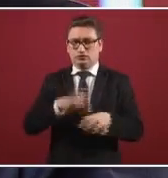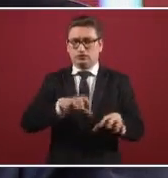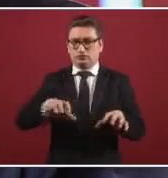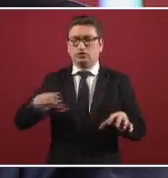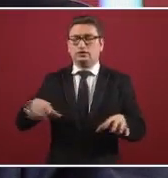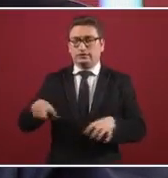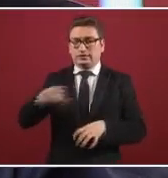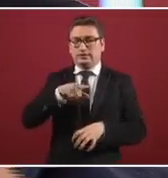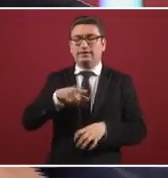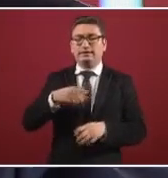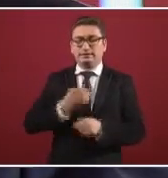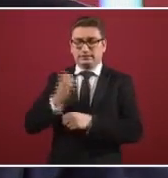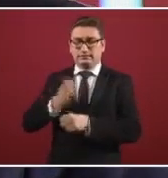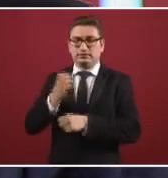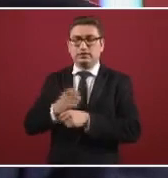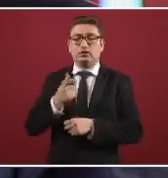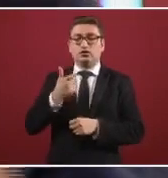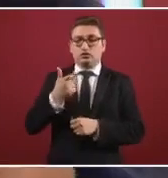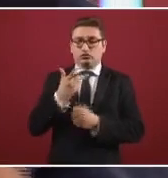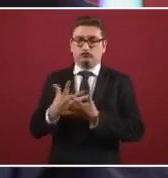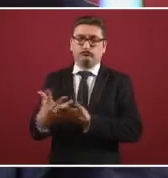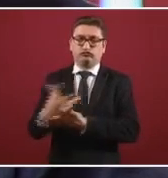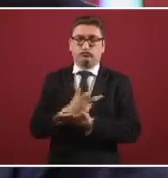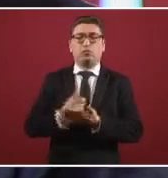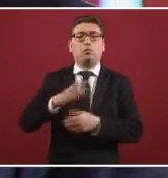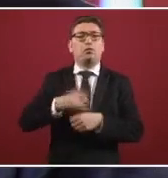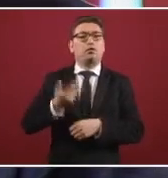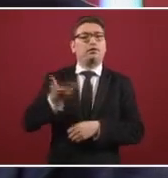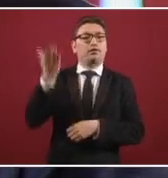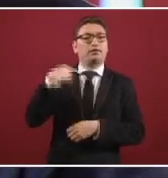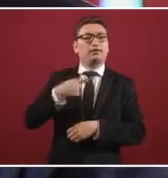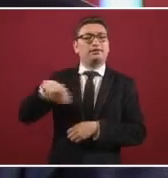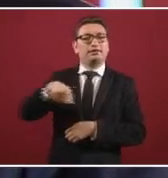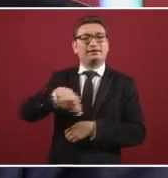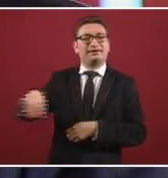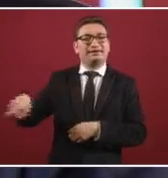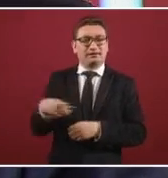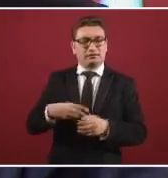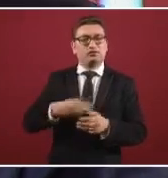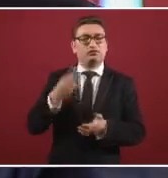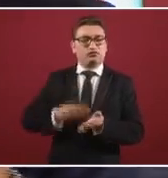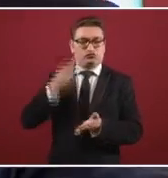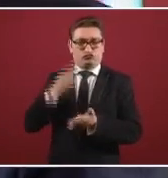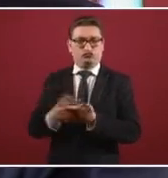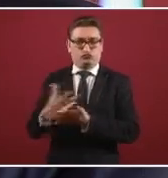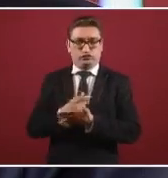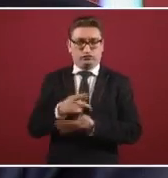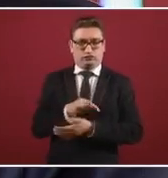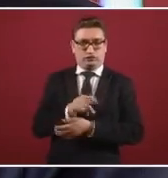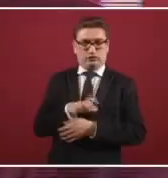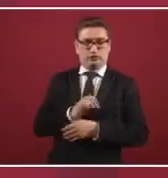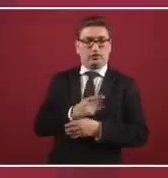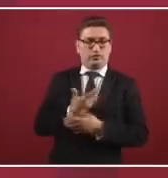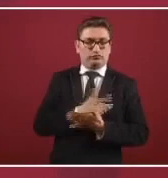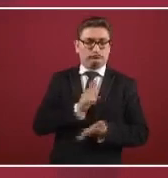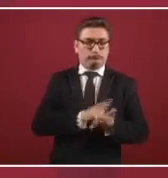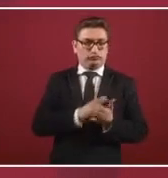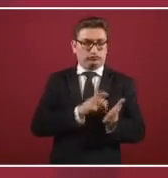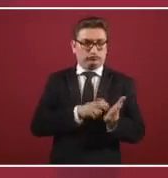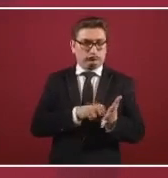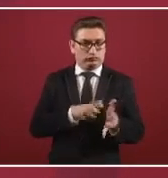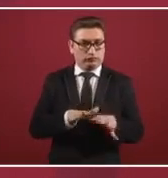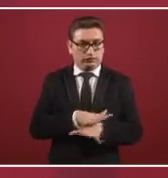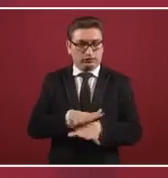recibían varios millones adicionales porque ellos cobraban las multas por la Profeco. Por eso la anterior legislatura tuvo a